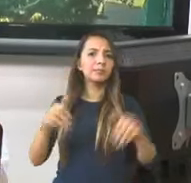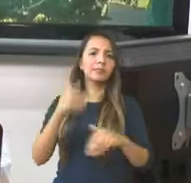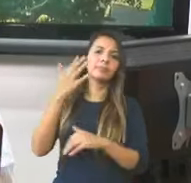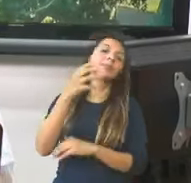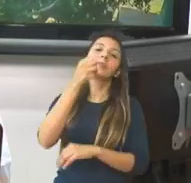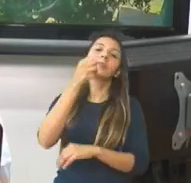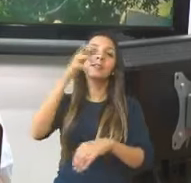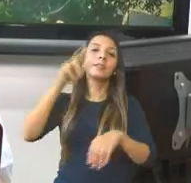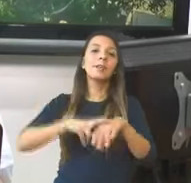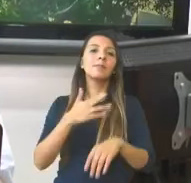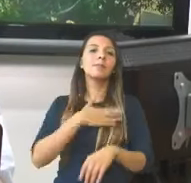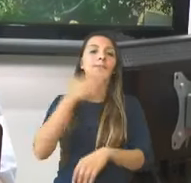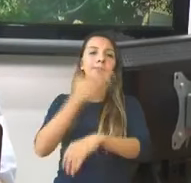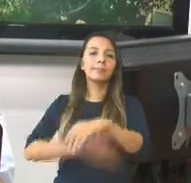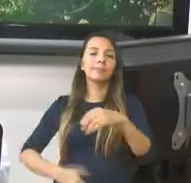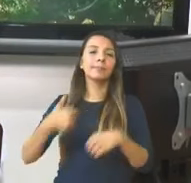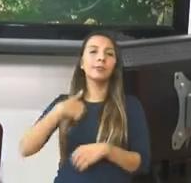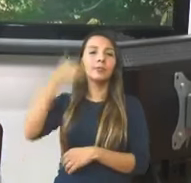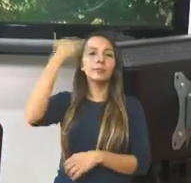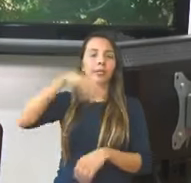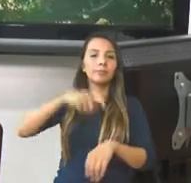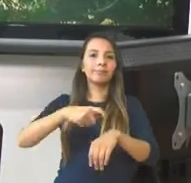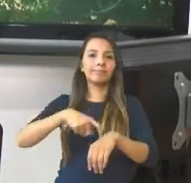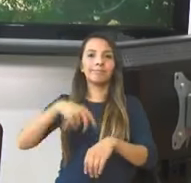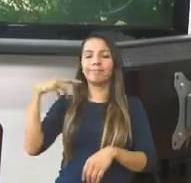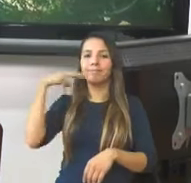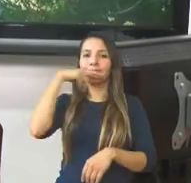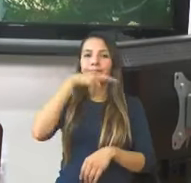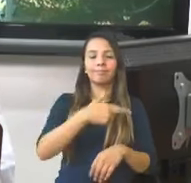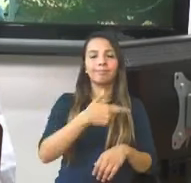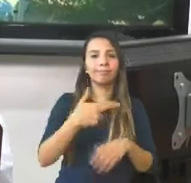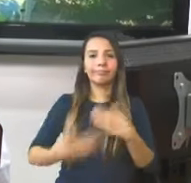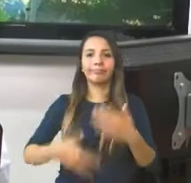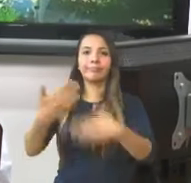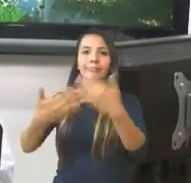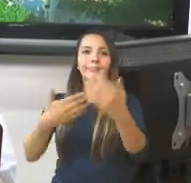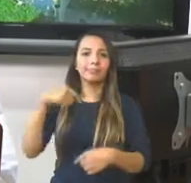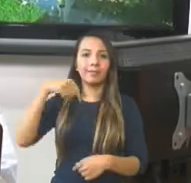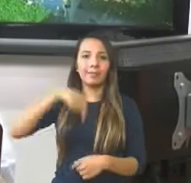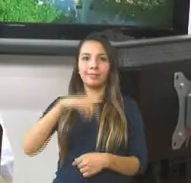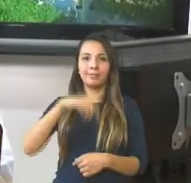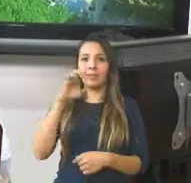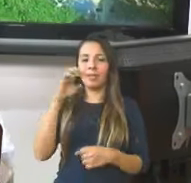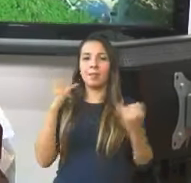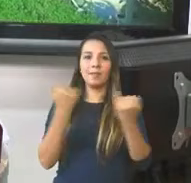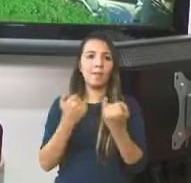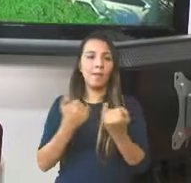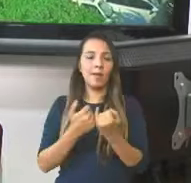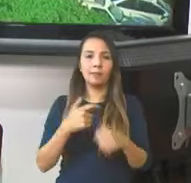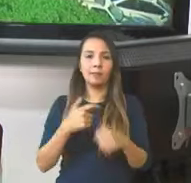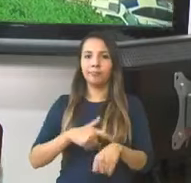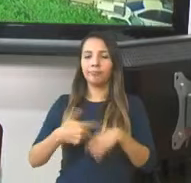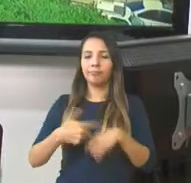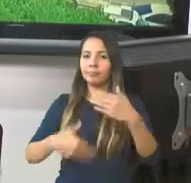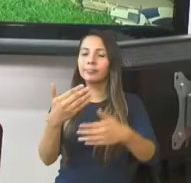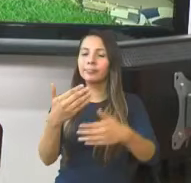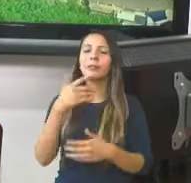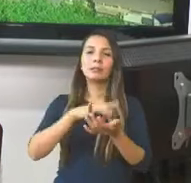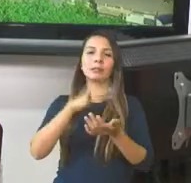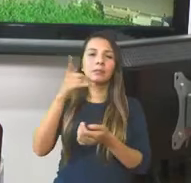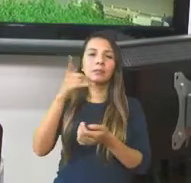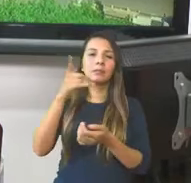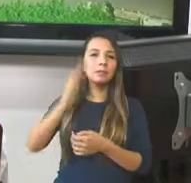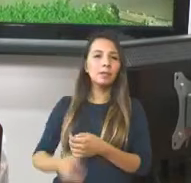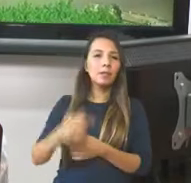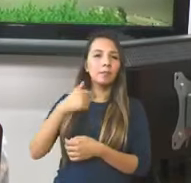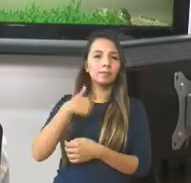tarde, pero como sé que aquí el tiempo corre y también en donde nos encontramos haciendo su actividad, ya le agradezco que me haya tomado la